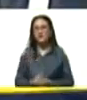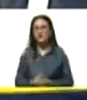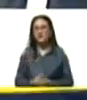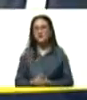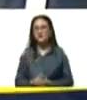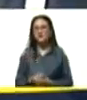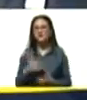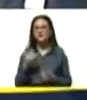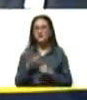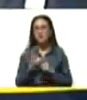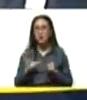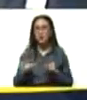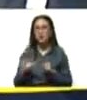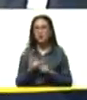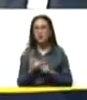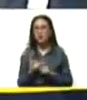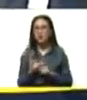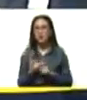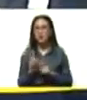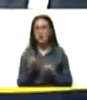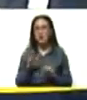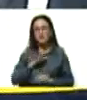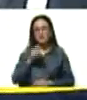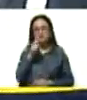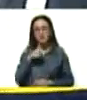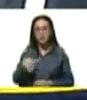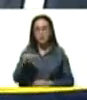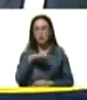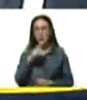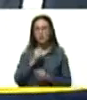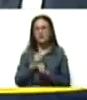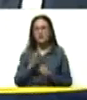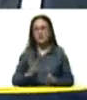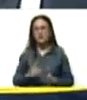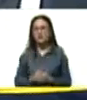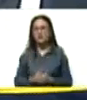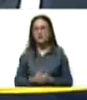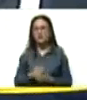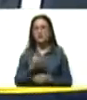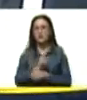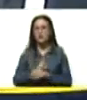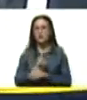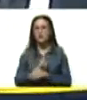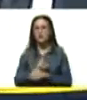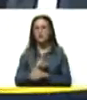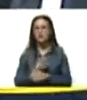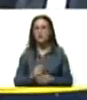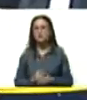de una cultura que se ha hecho parte de nuestro pueblo trabajador, que además, bueno, utiliza el tren,